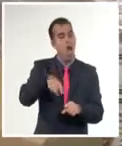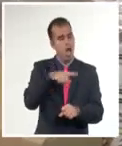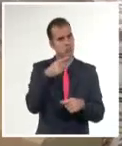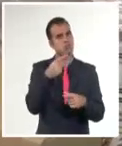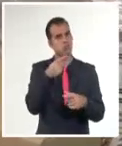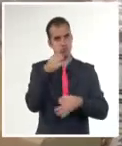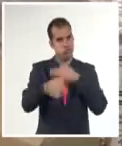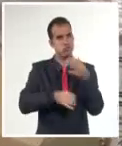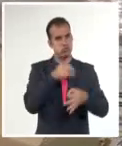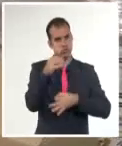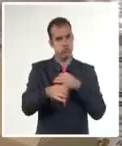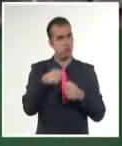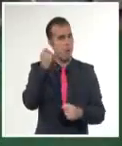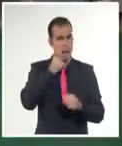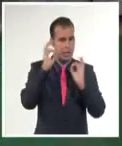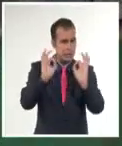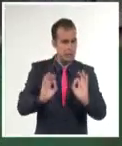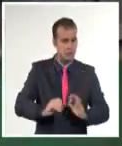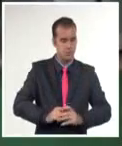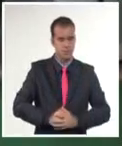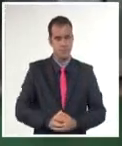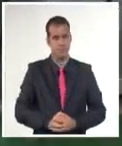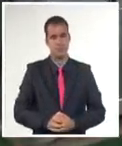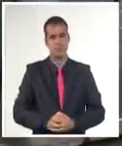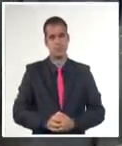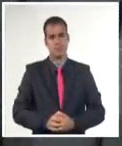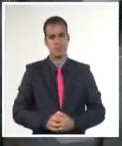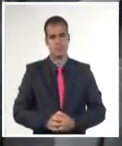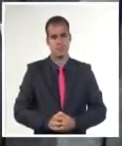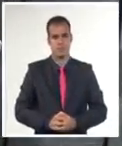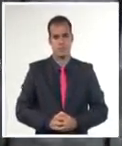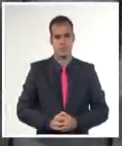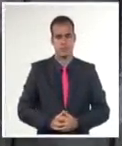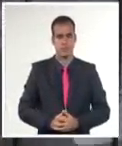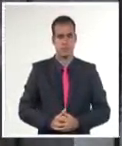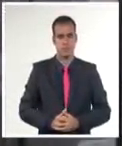Manolo Rodríguez Salas, Sistema Informativo de la Televisión Cubana.